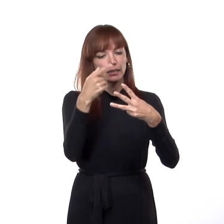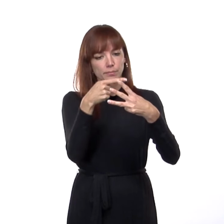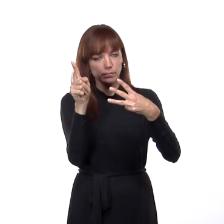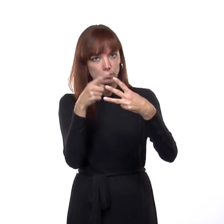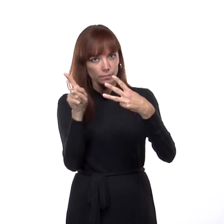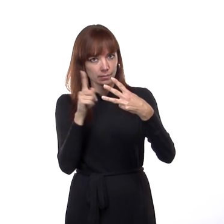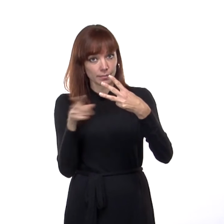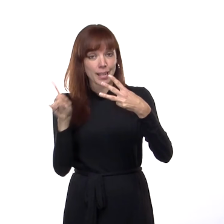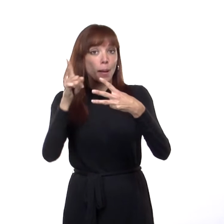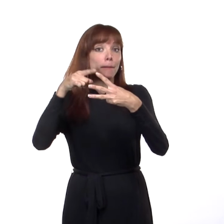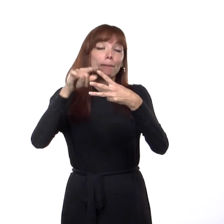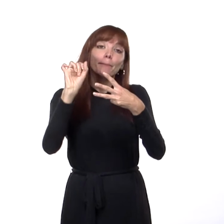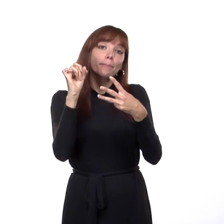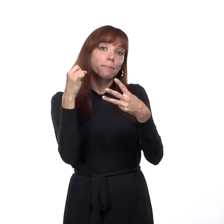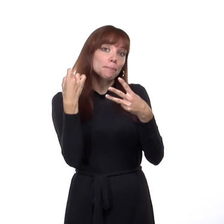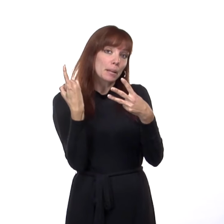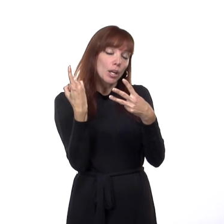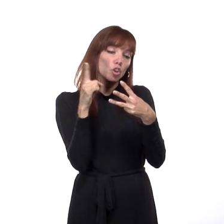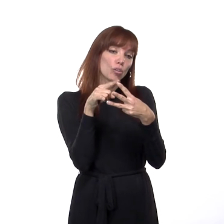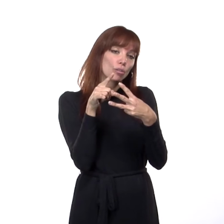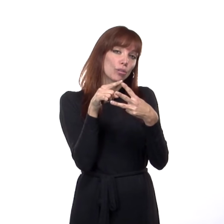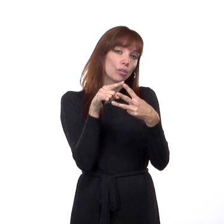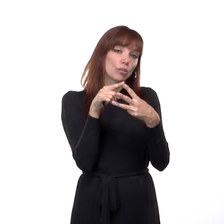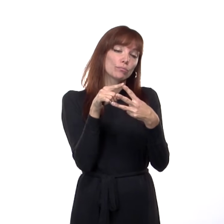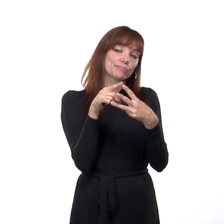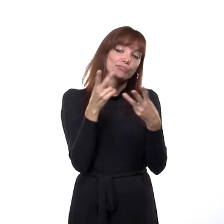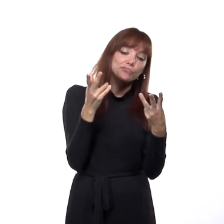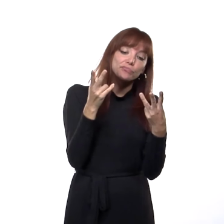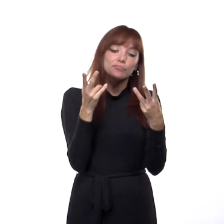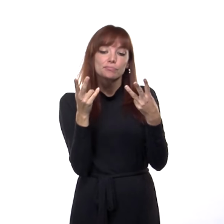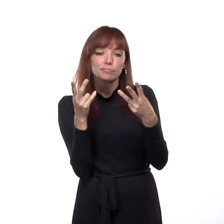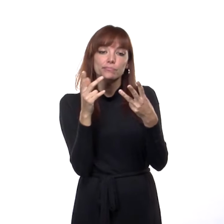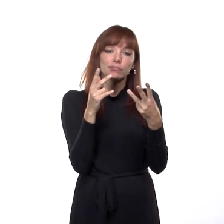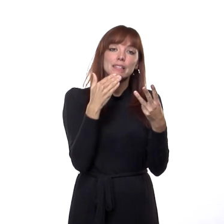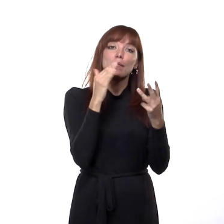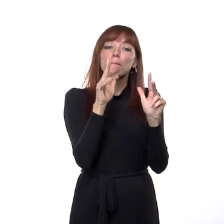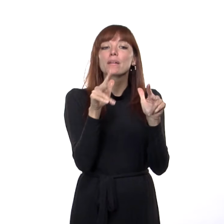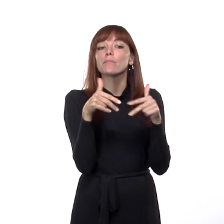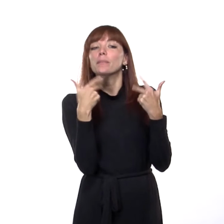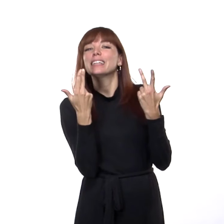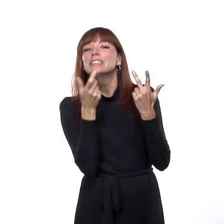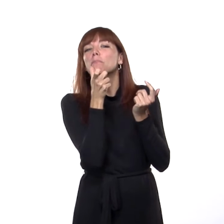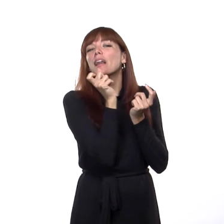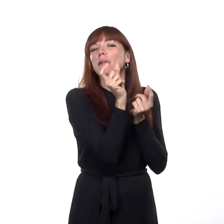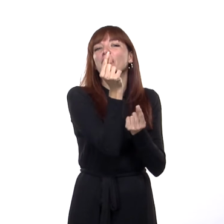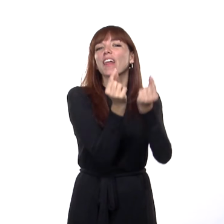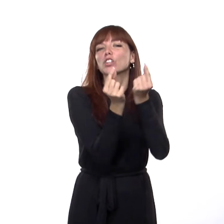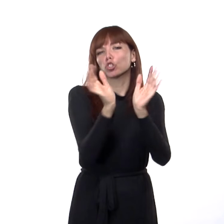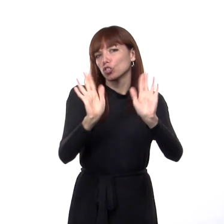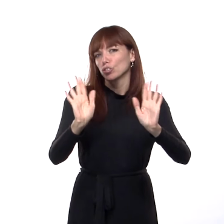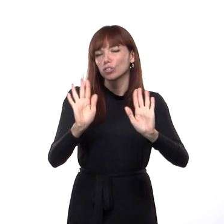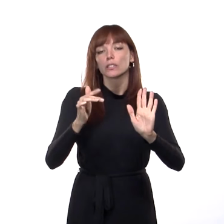entonces el primero de ellos sería me permitís que le llame la información y no los datos porque se habla siempre de que